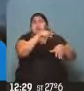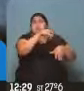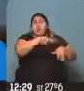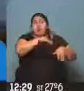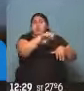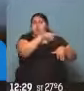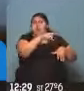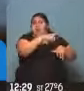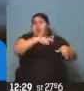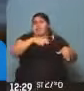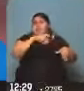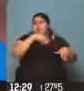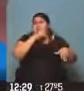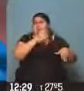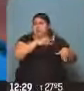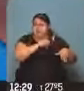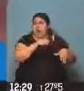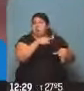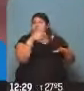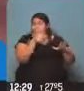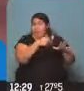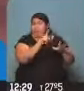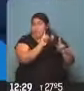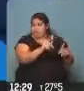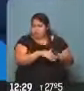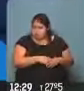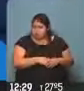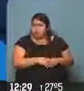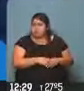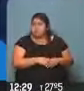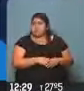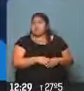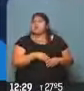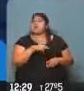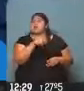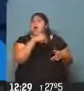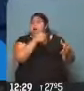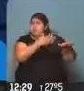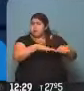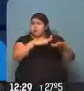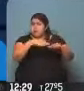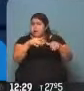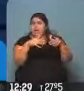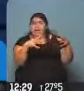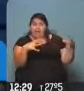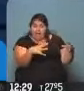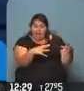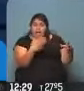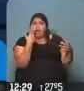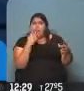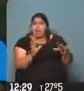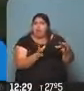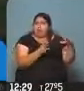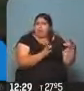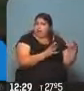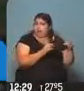muchísimo la tarea si se demora en la misma corriente puede correr la aeronave del lugar no no